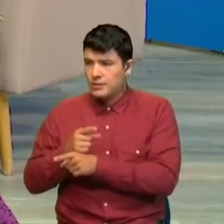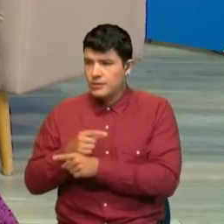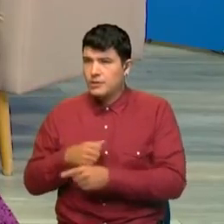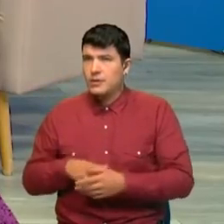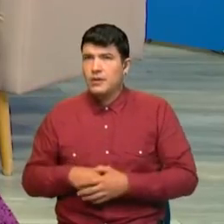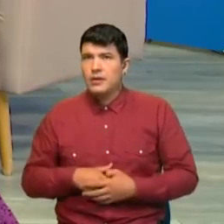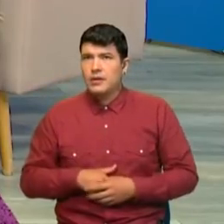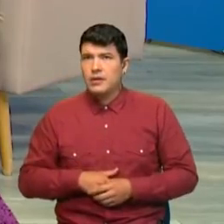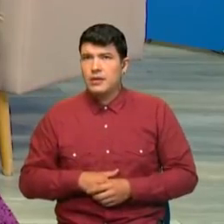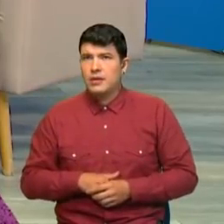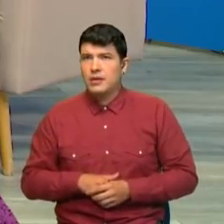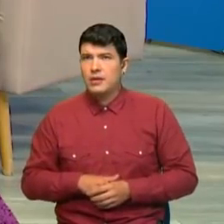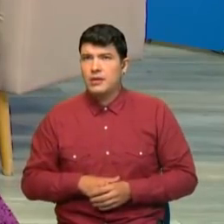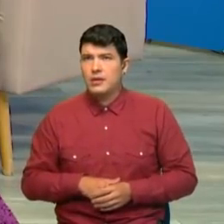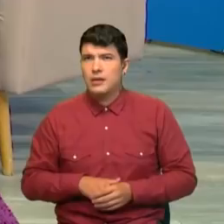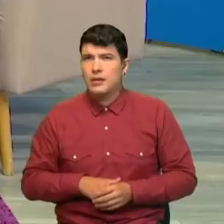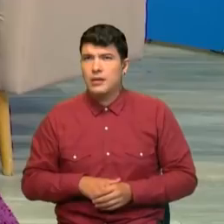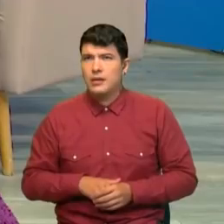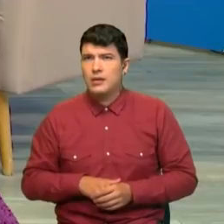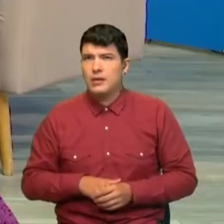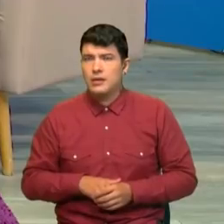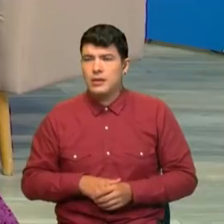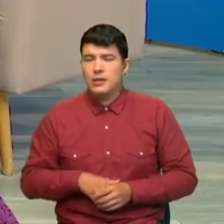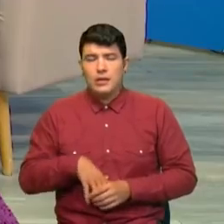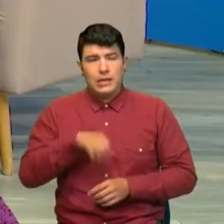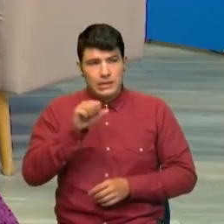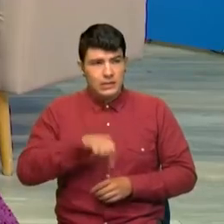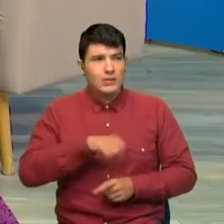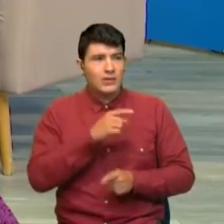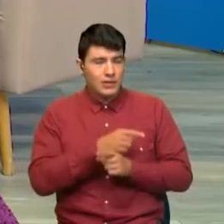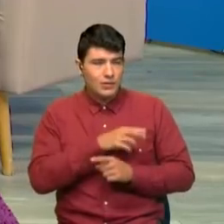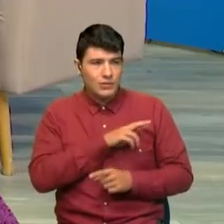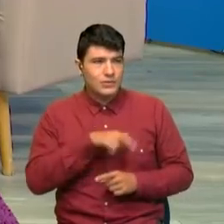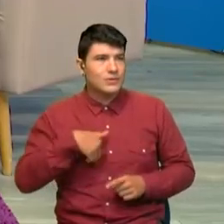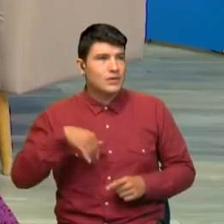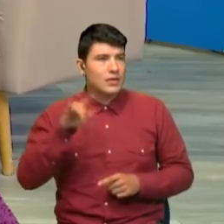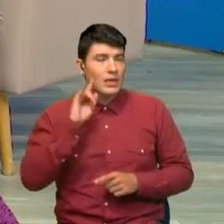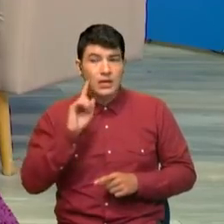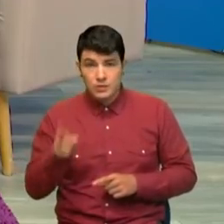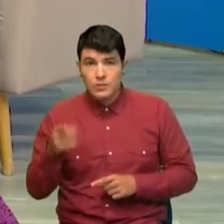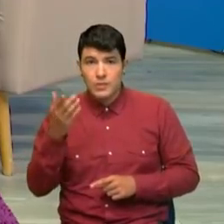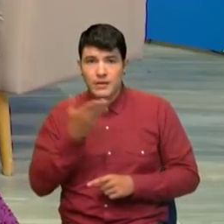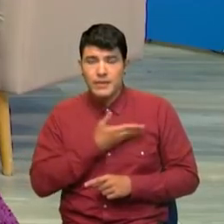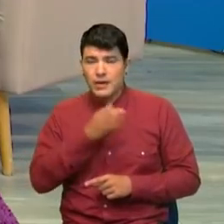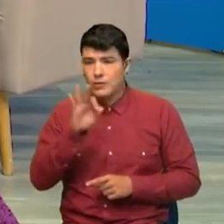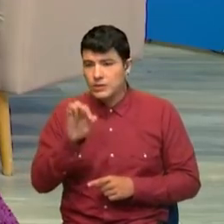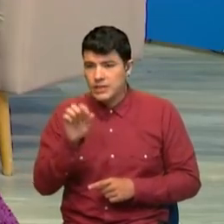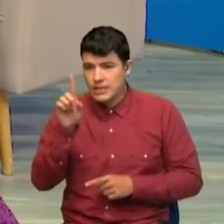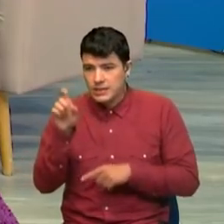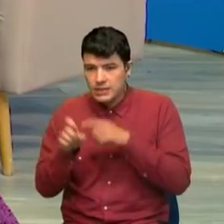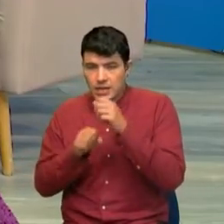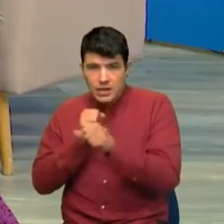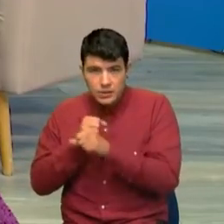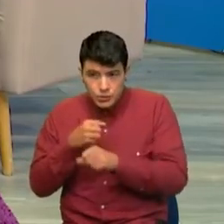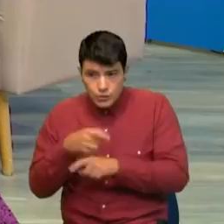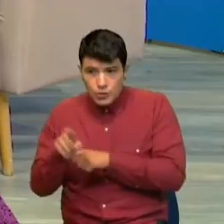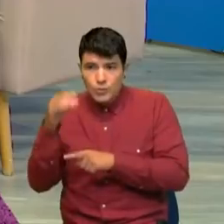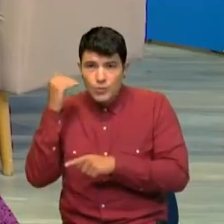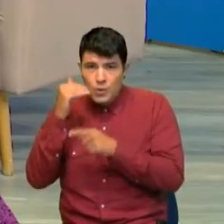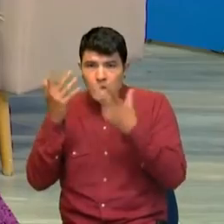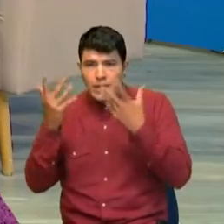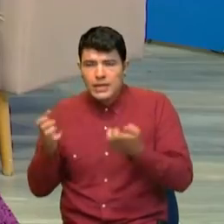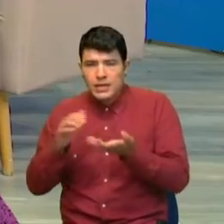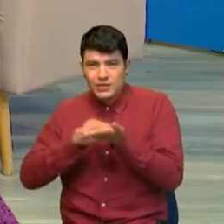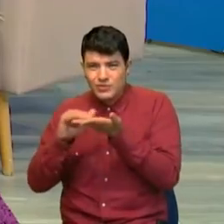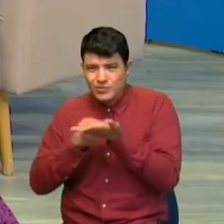¿Aló? Sí, señora, la escuchamos, doña Beatriz. Sí. Tiene 86 años y ella quiere arreglar